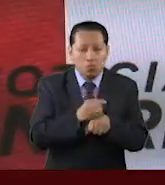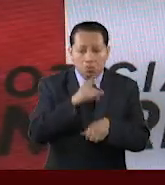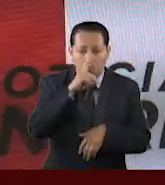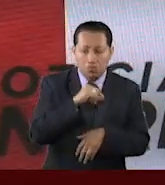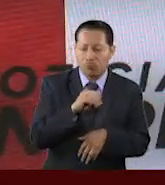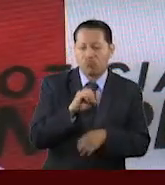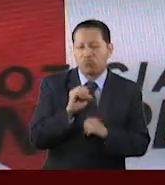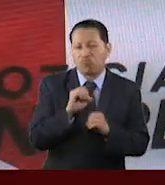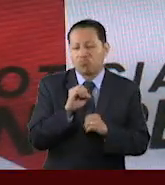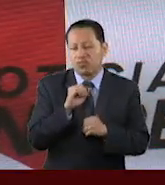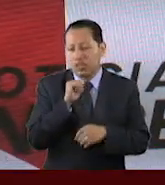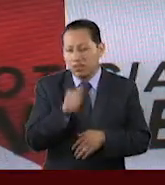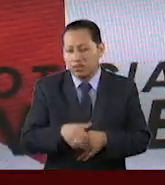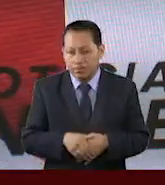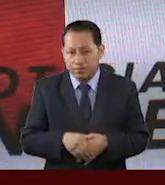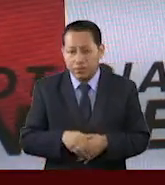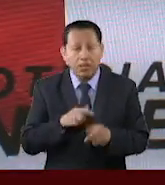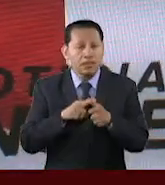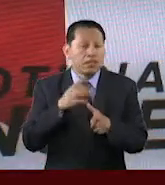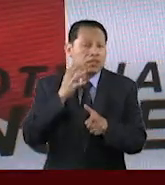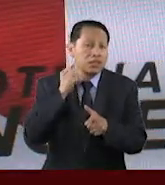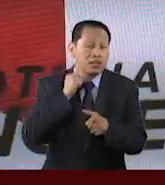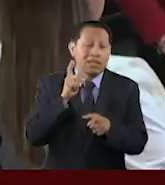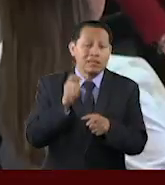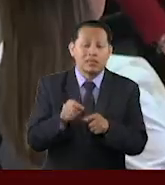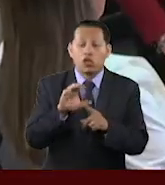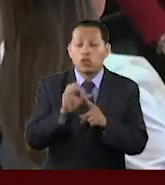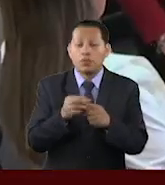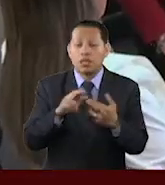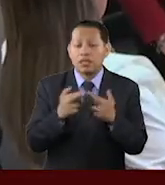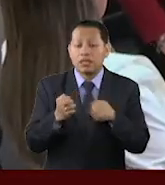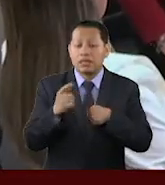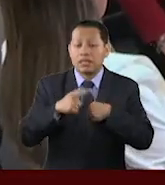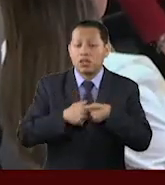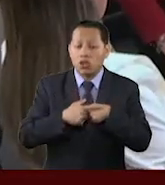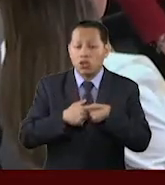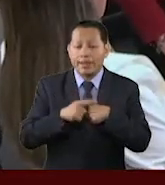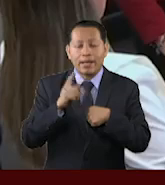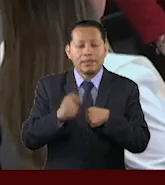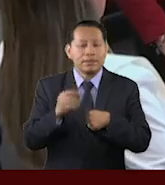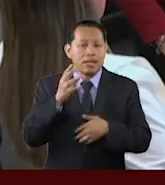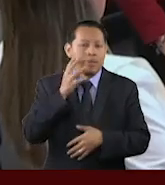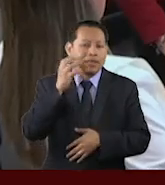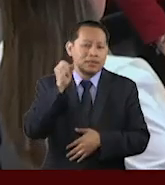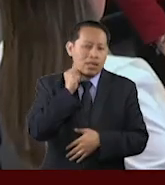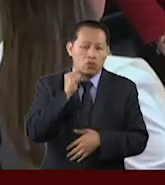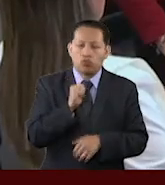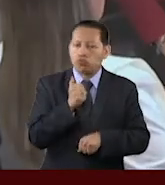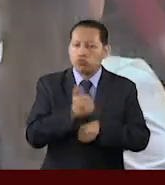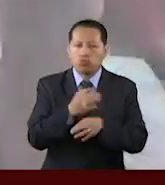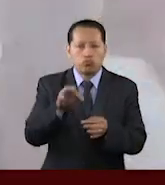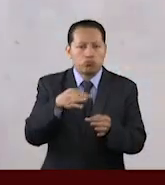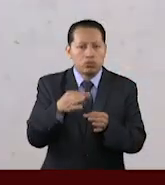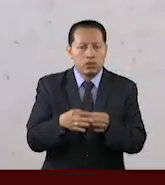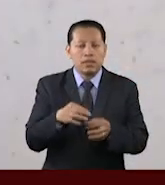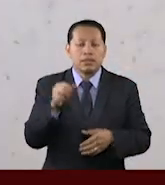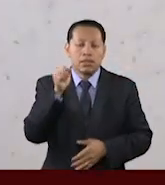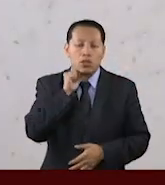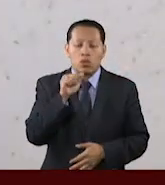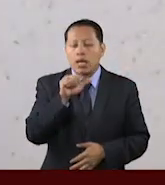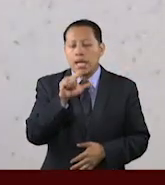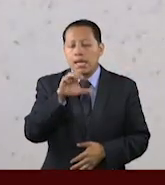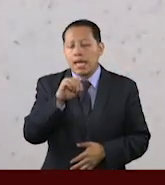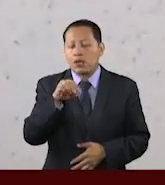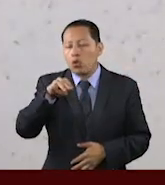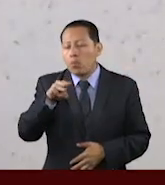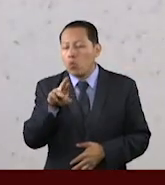seguimos en la cámara alta porque al declarar instalada la comisión de relaciones exteriores del senado de la República el senador Alejandro mura ino josa